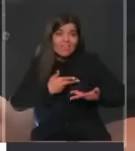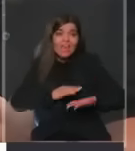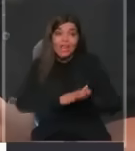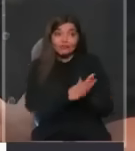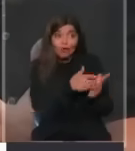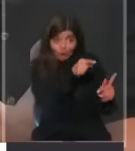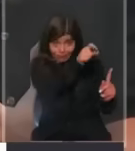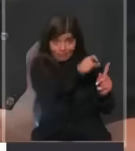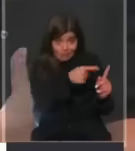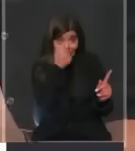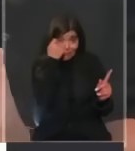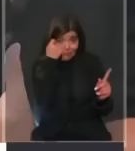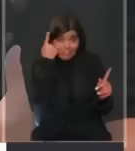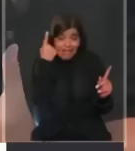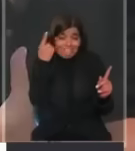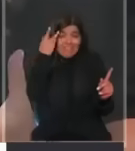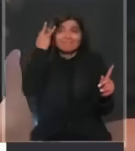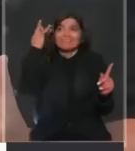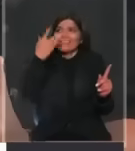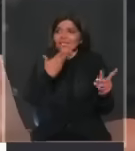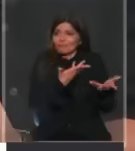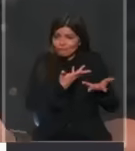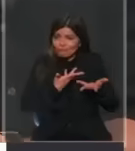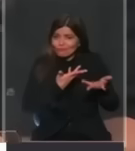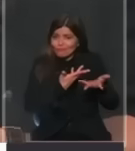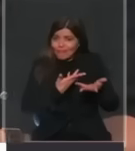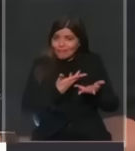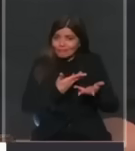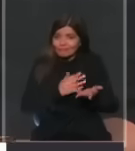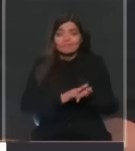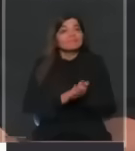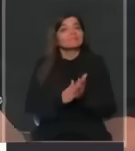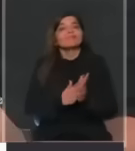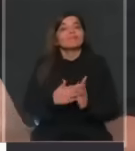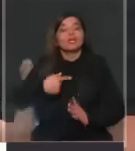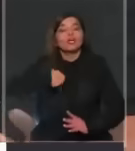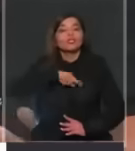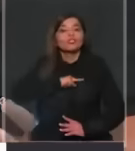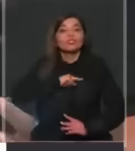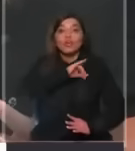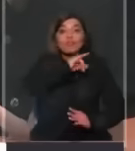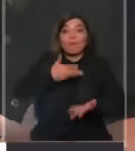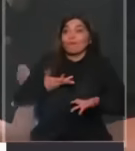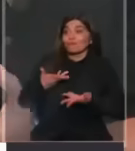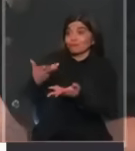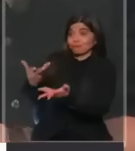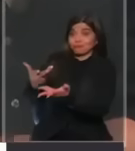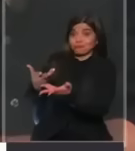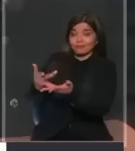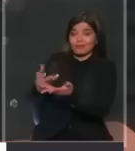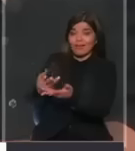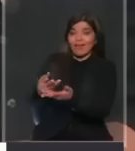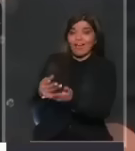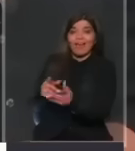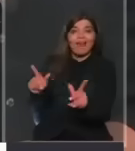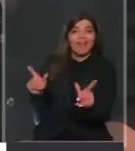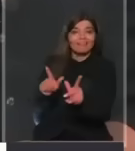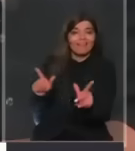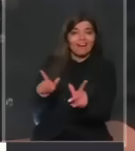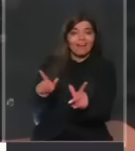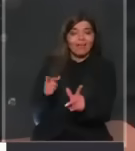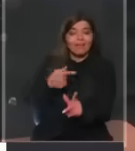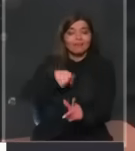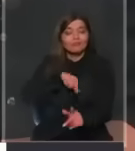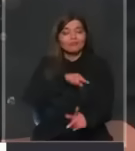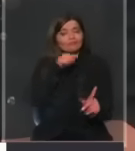sabía. Y obviamente todo eso, nosotros poder transmitírselo después a la gente en el programa. Para nosotros era